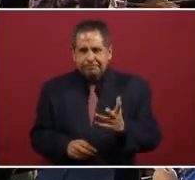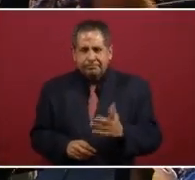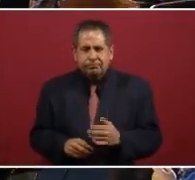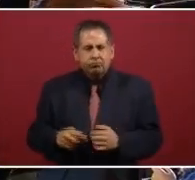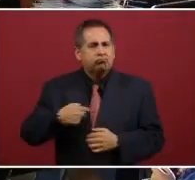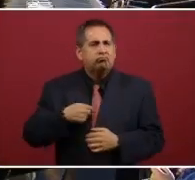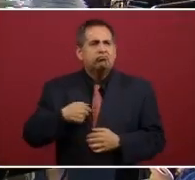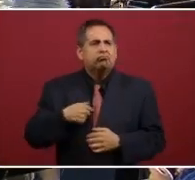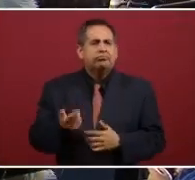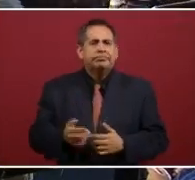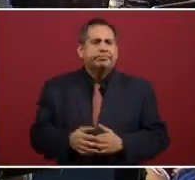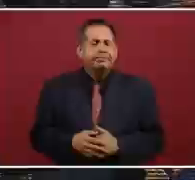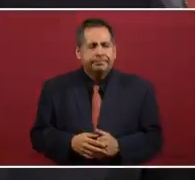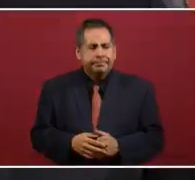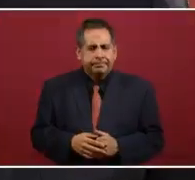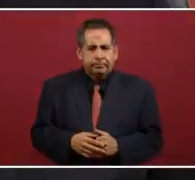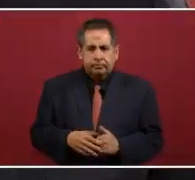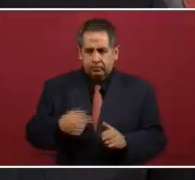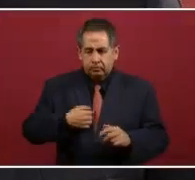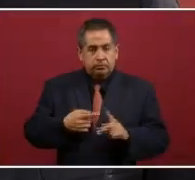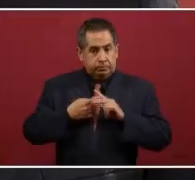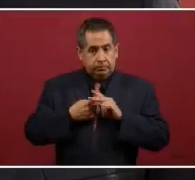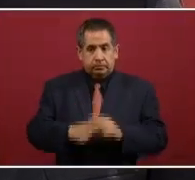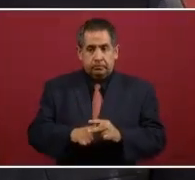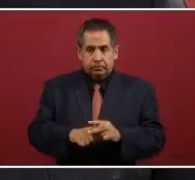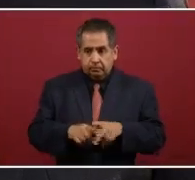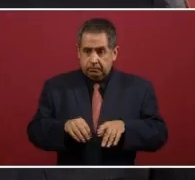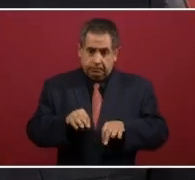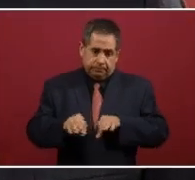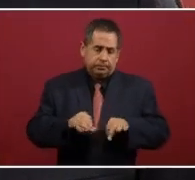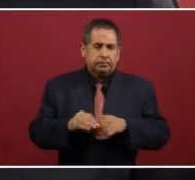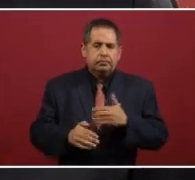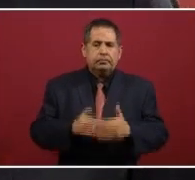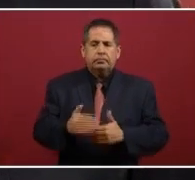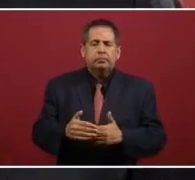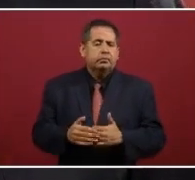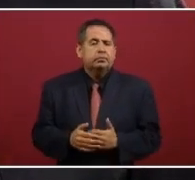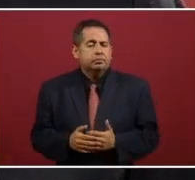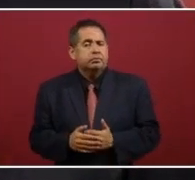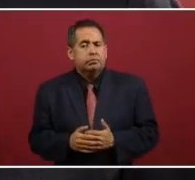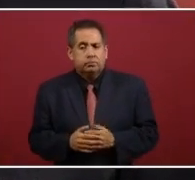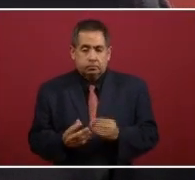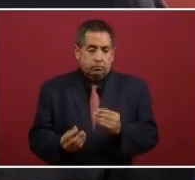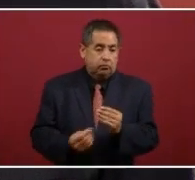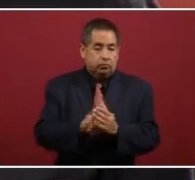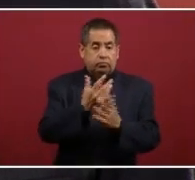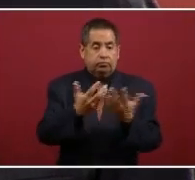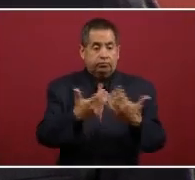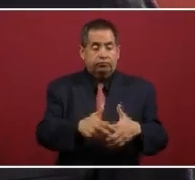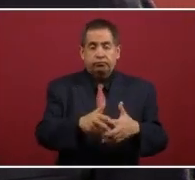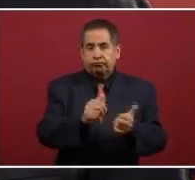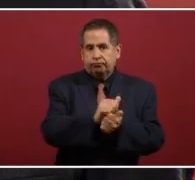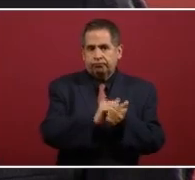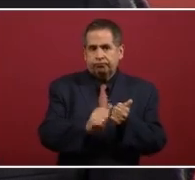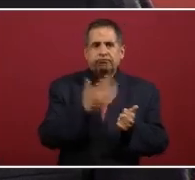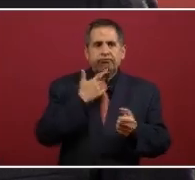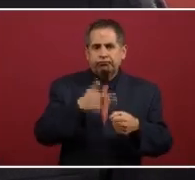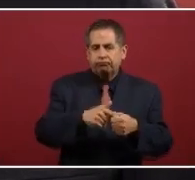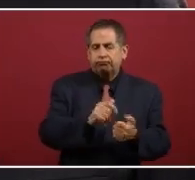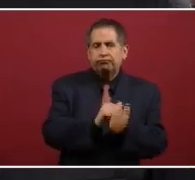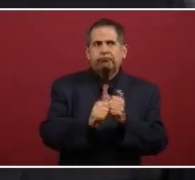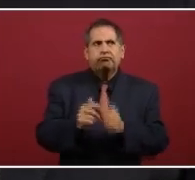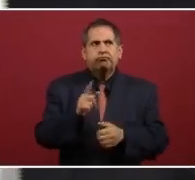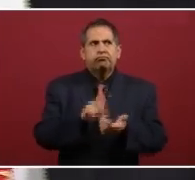voy a iniciar los trabajos de la nueva refinería